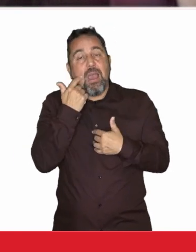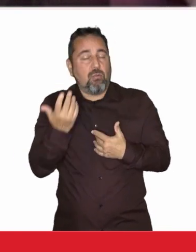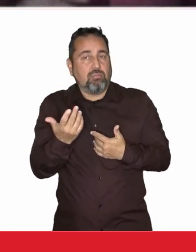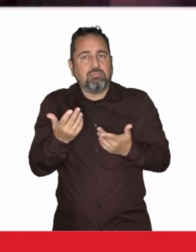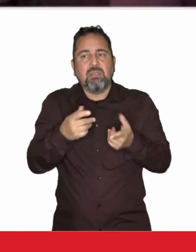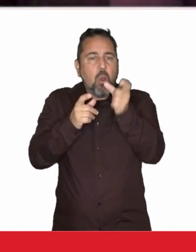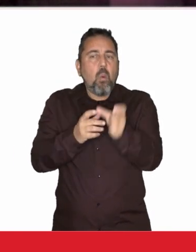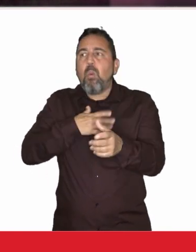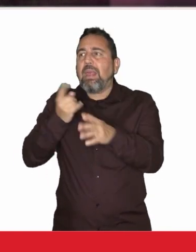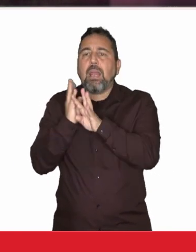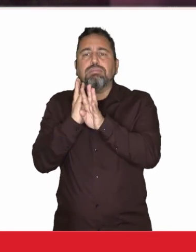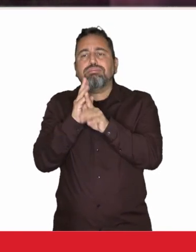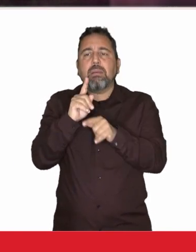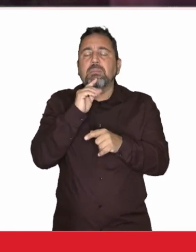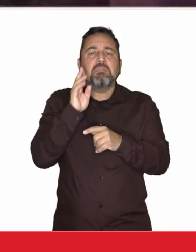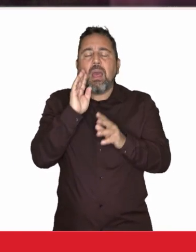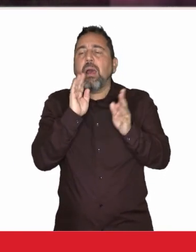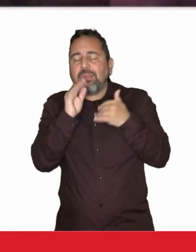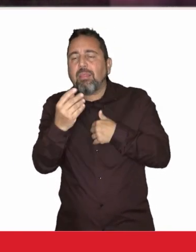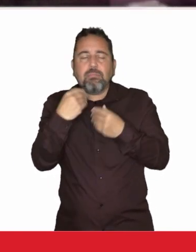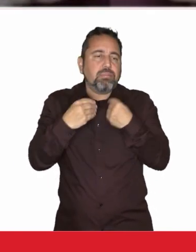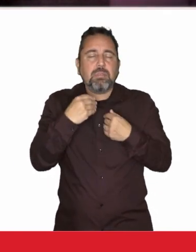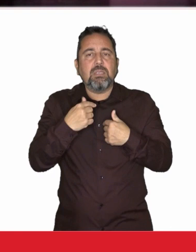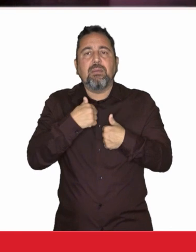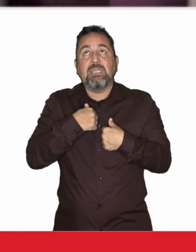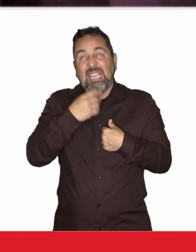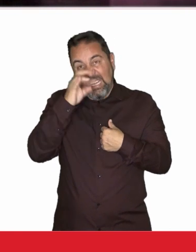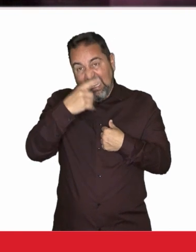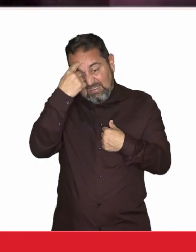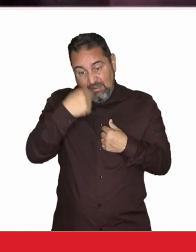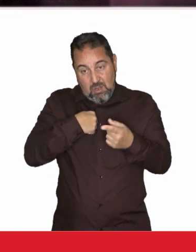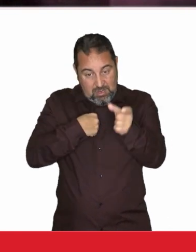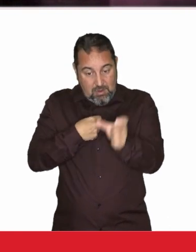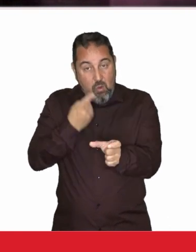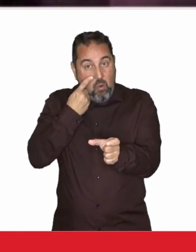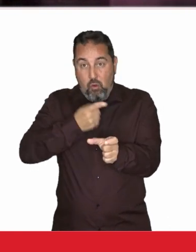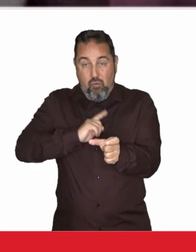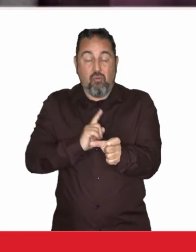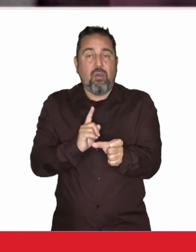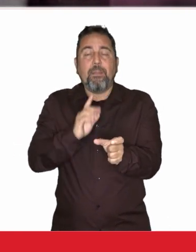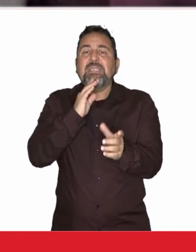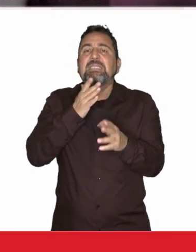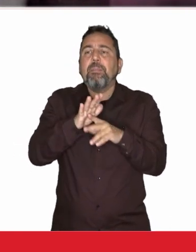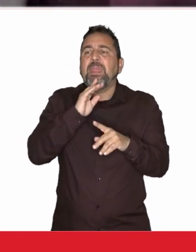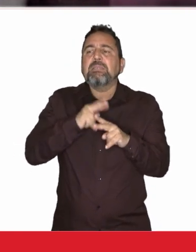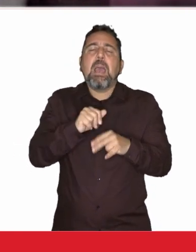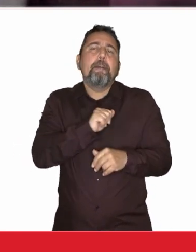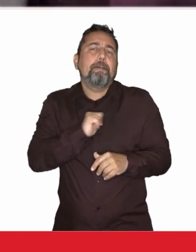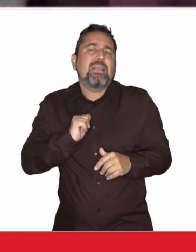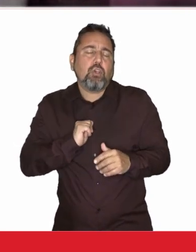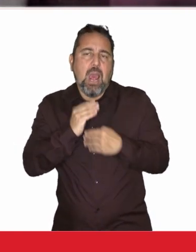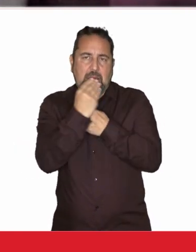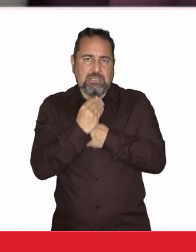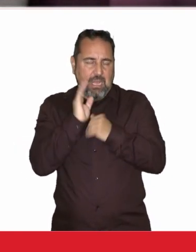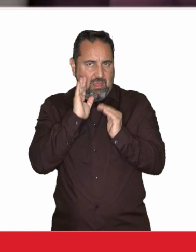banco, este atiende a cualquiera que llegue. ¿Sí? Y realmente no me tiene en la cabeza, por así decirlo. ¿Vale? Cuando hablamos de asistencia